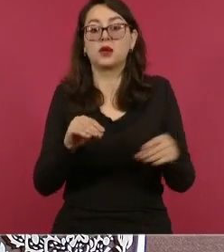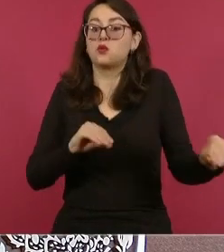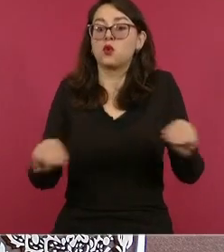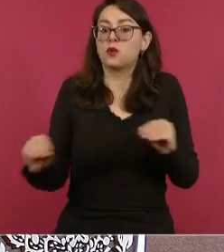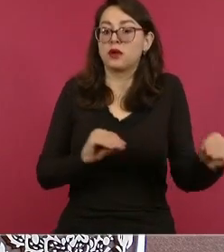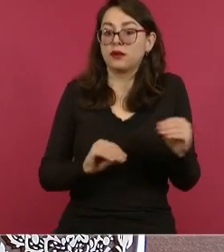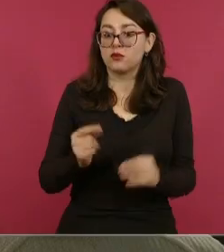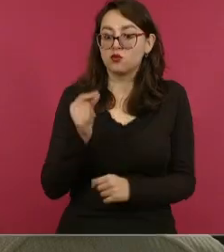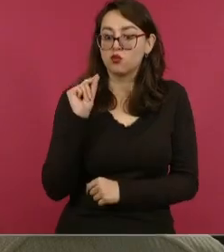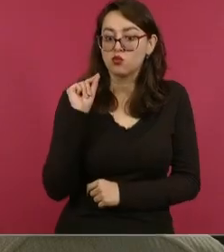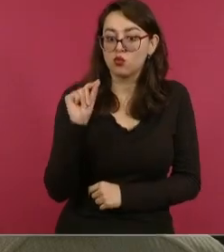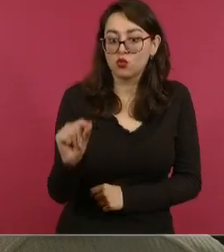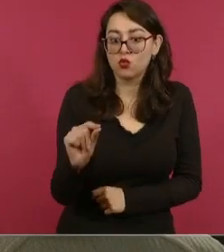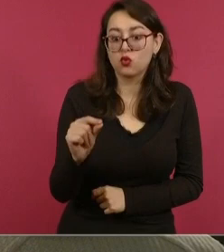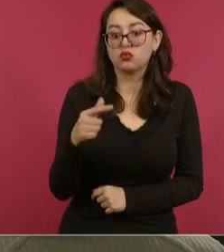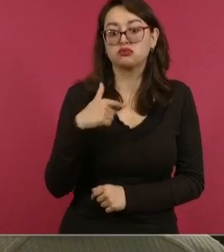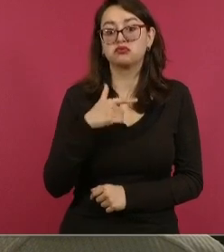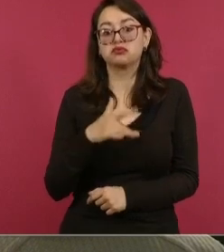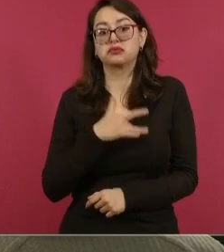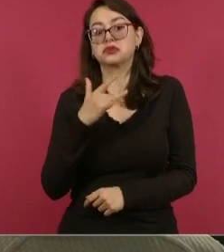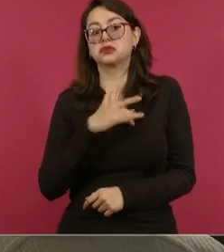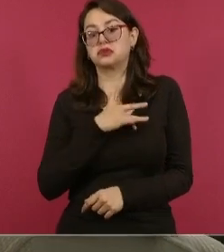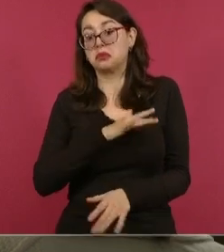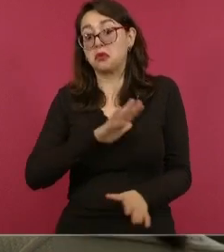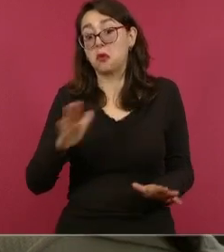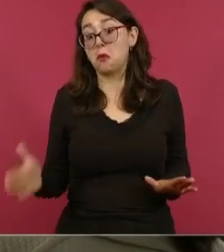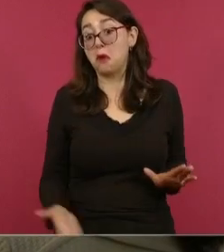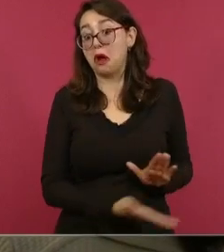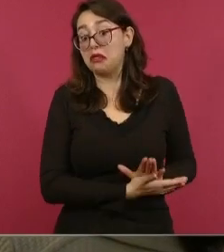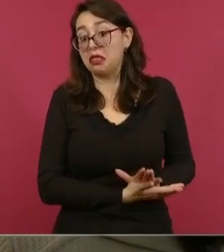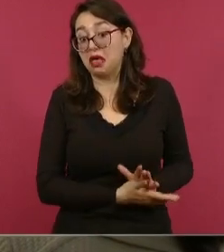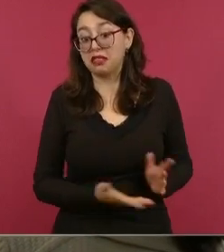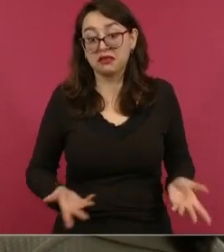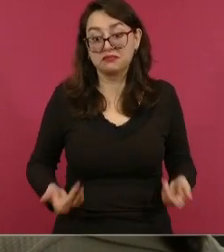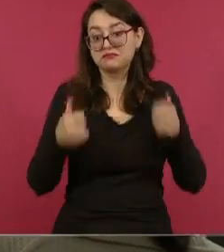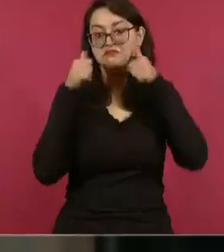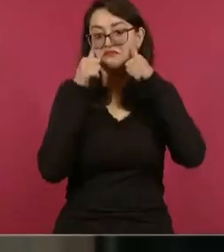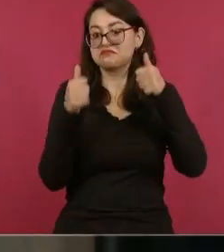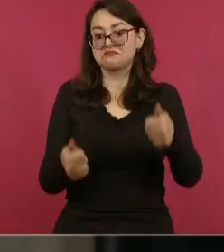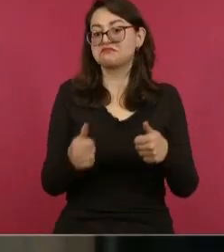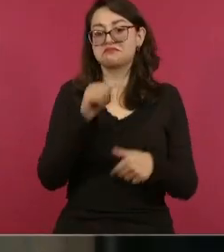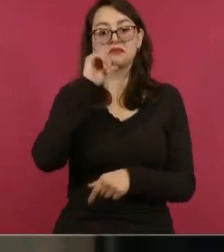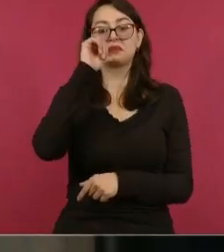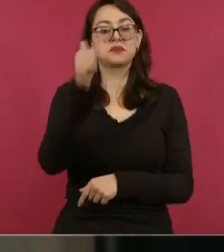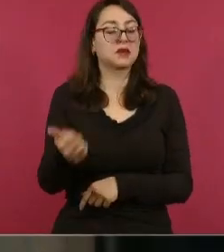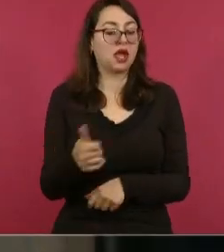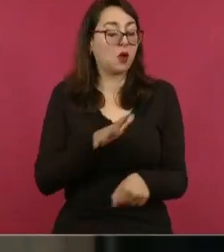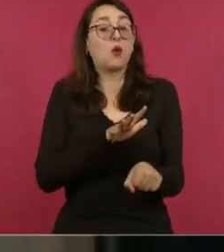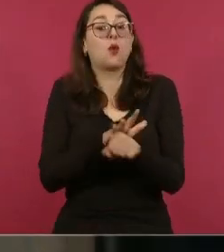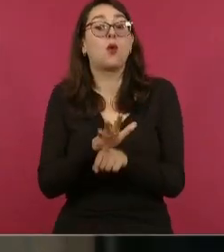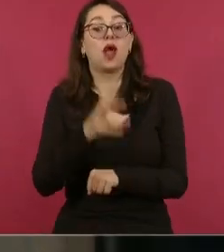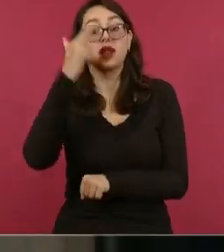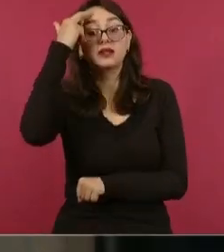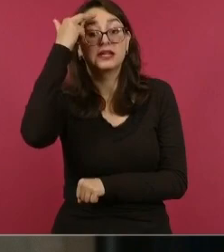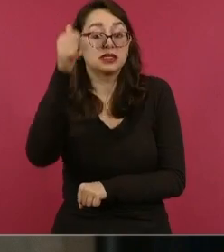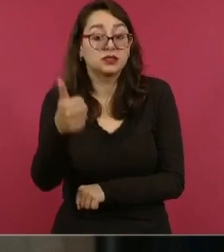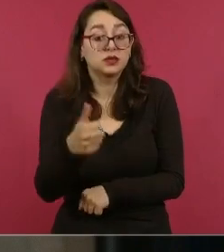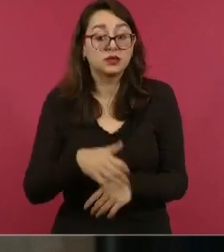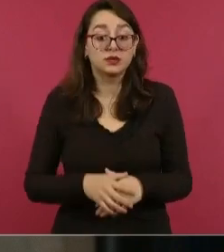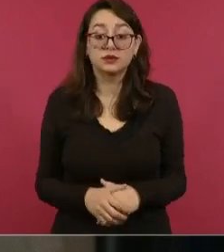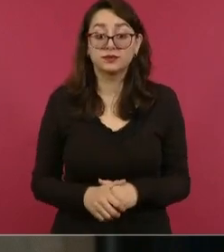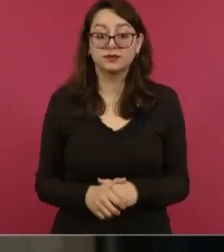Yo me imagino que las tienen pues guardadas por alguna razón, presidente. Por lo anterior mencionado, es